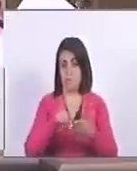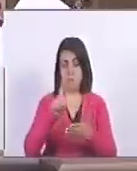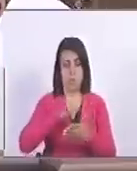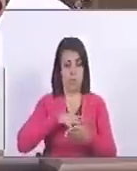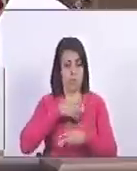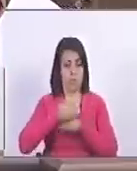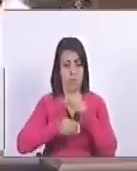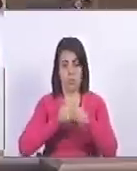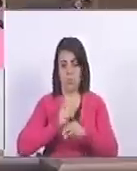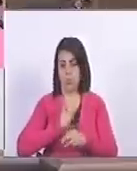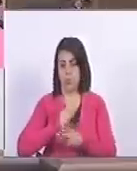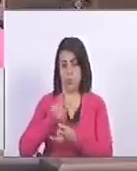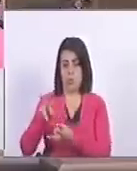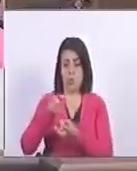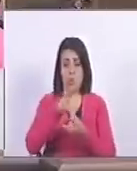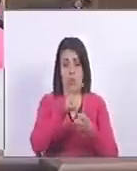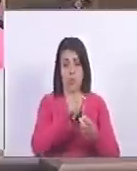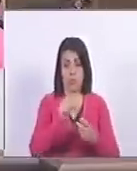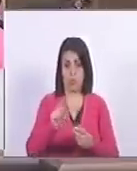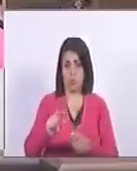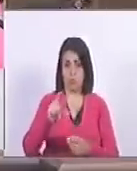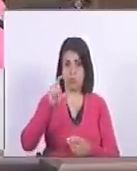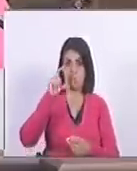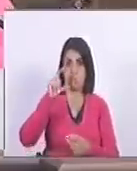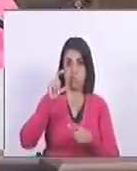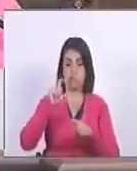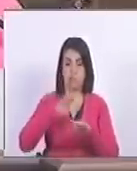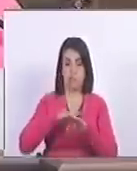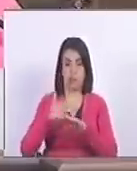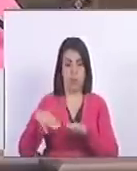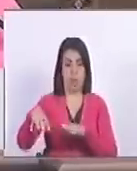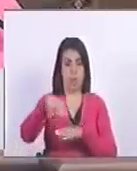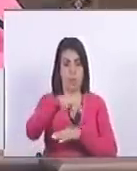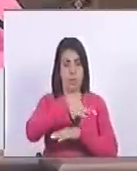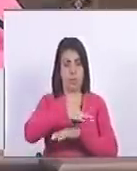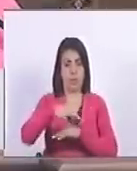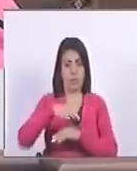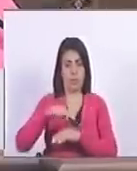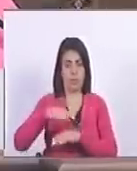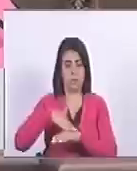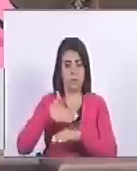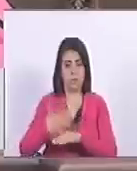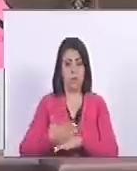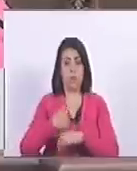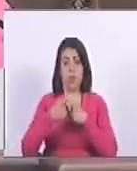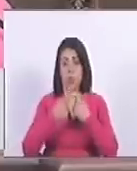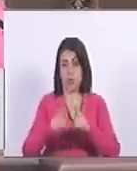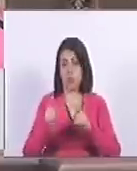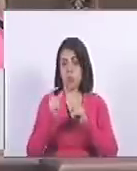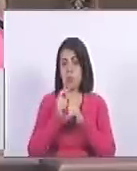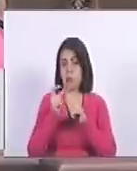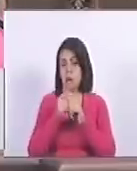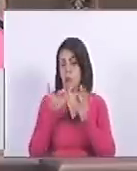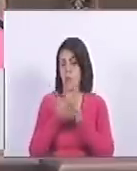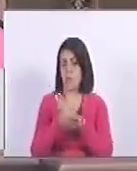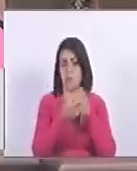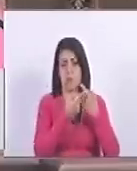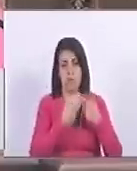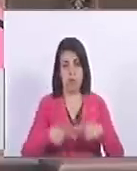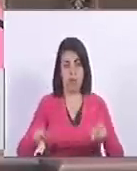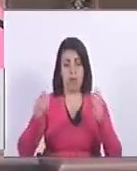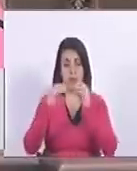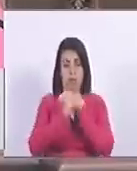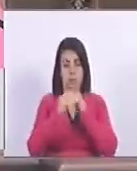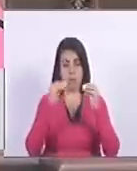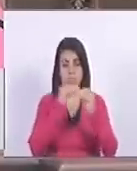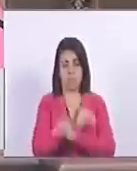ineficaz cualquier cobro de cantidades exigidas por los estados y municipios bajo otros conceptos distintos, en